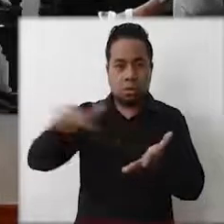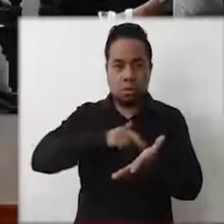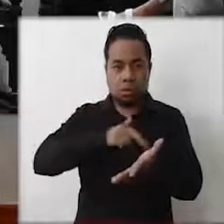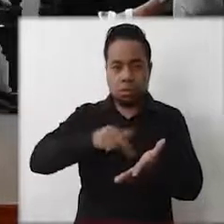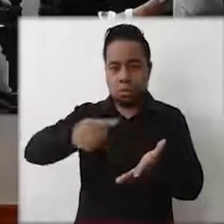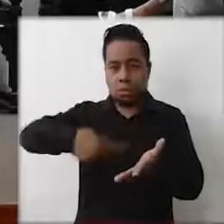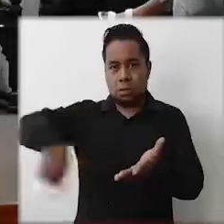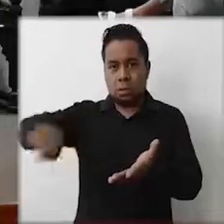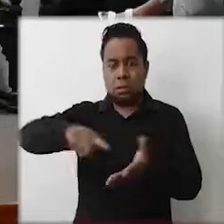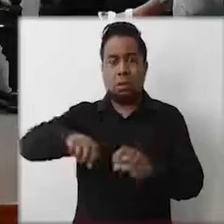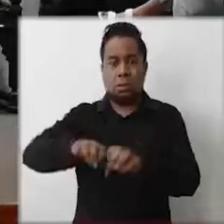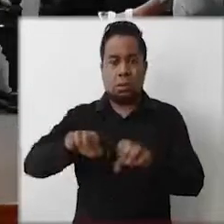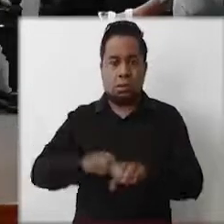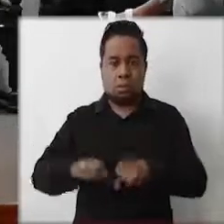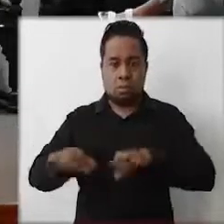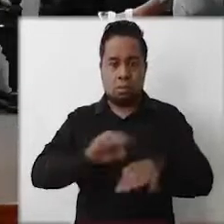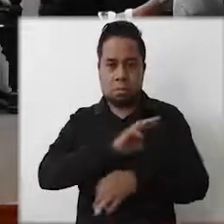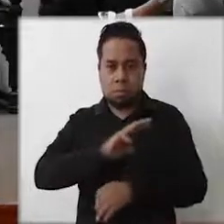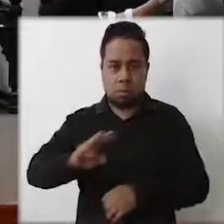Bien, pues